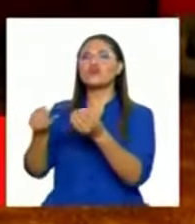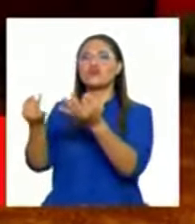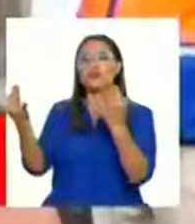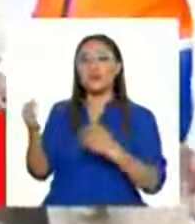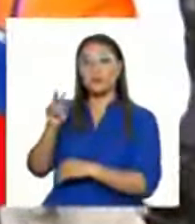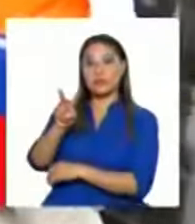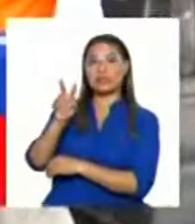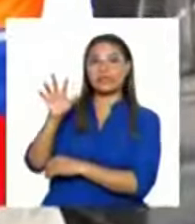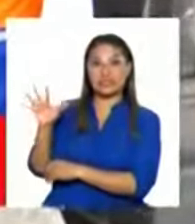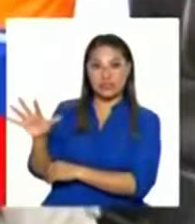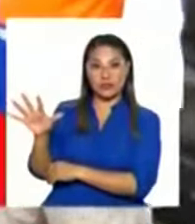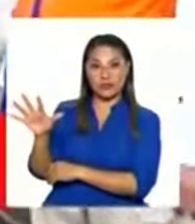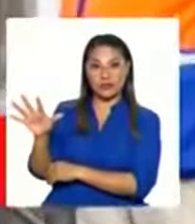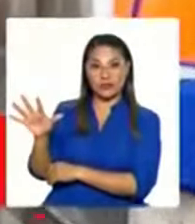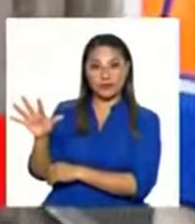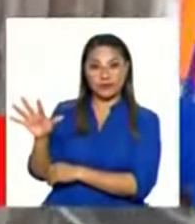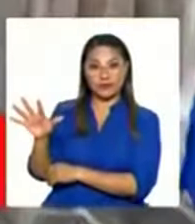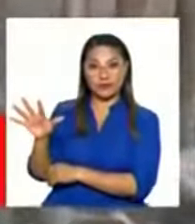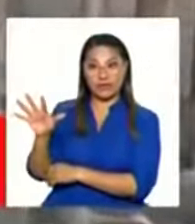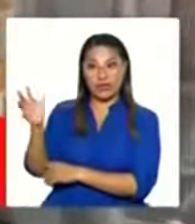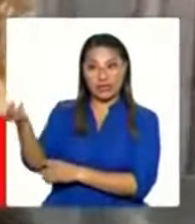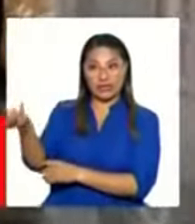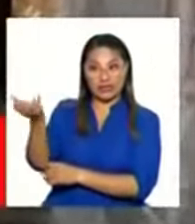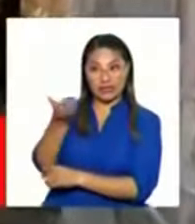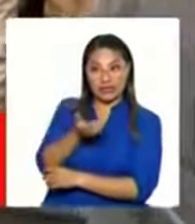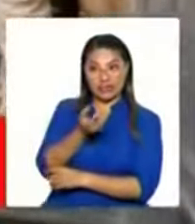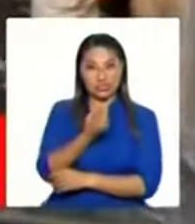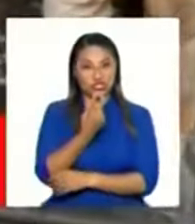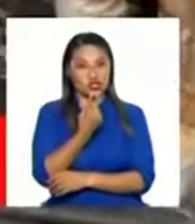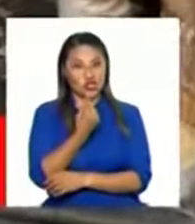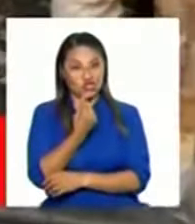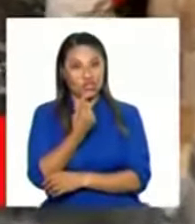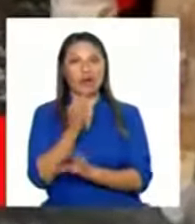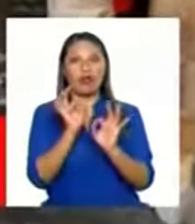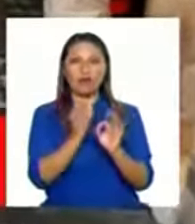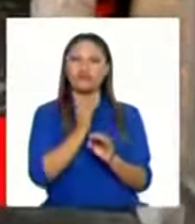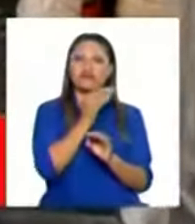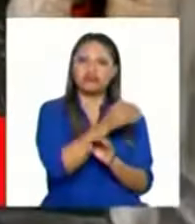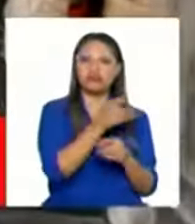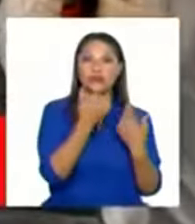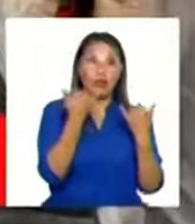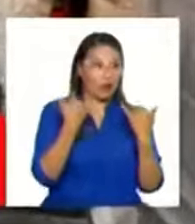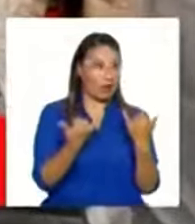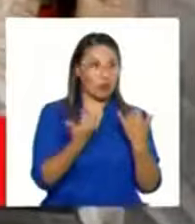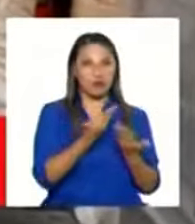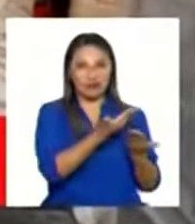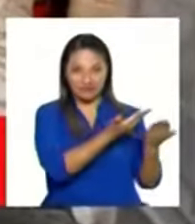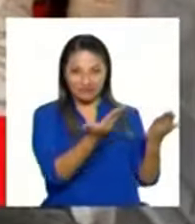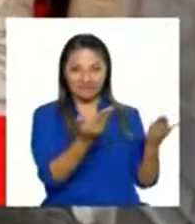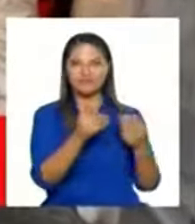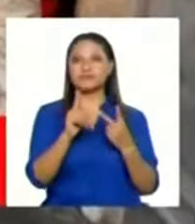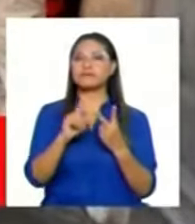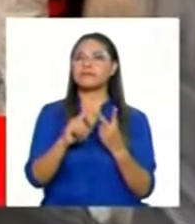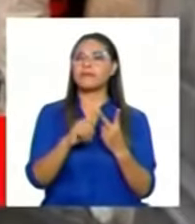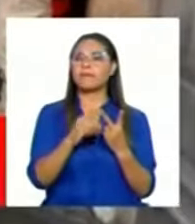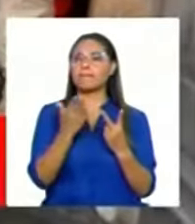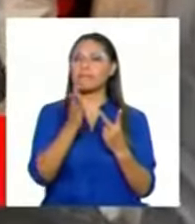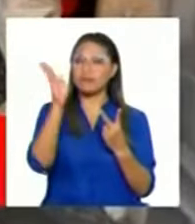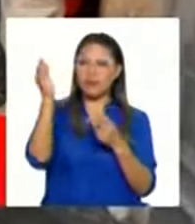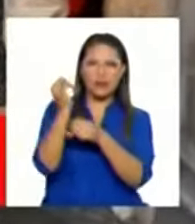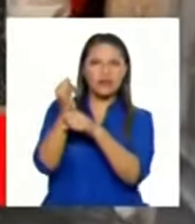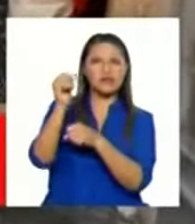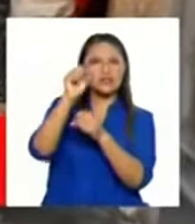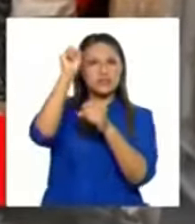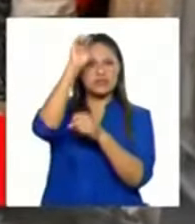25. De las cuales 12 son las más concurridas. La Merced, donde estamos en estos momentos, la Iglesia